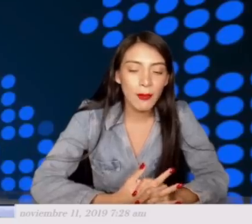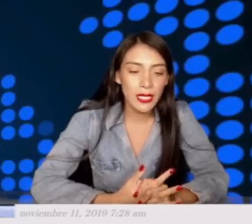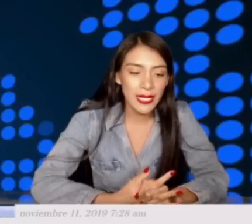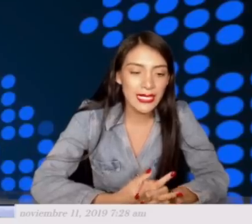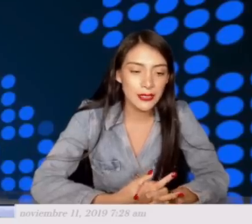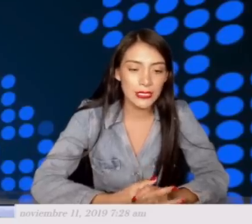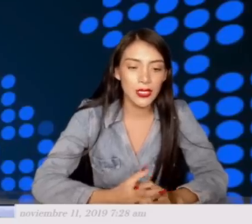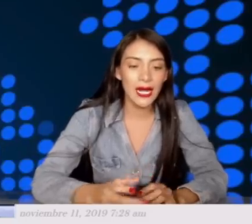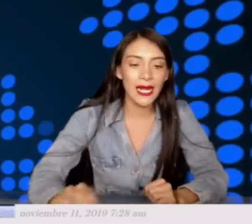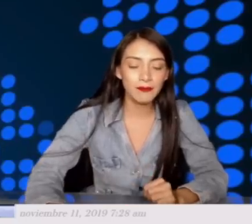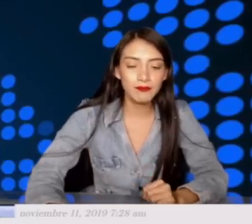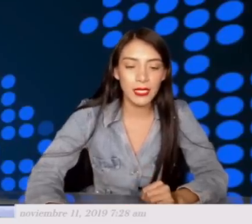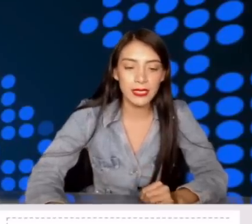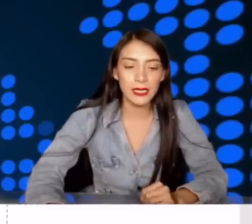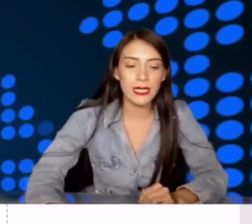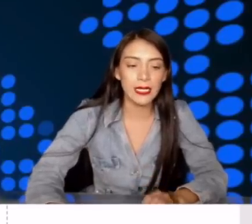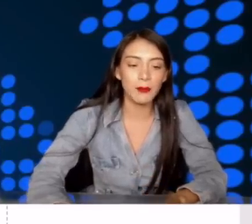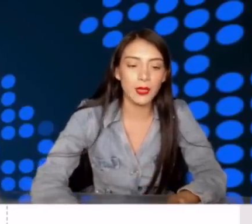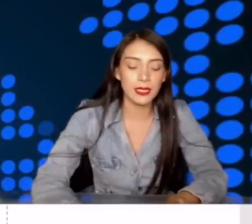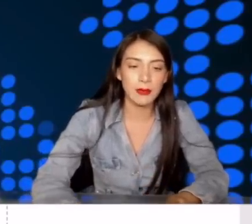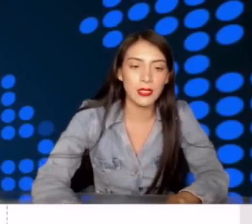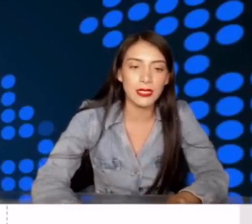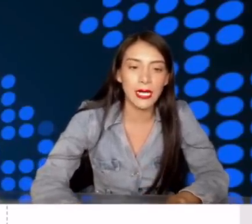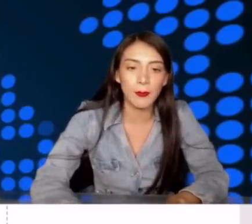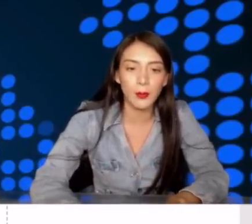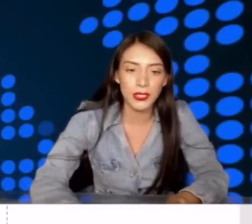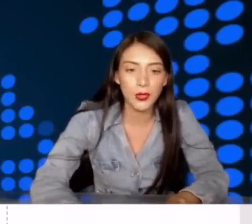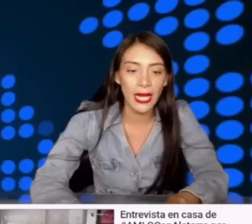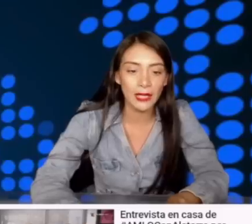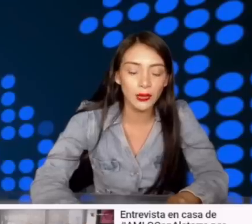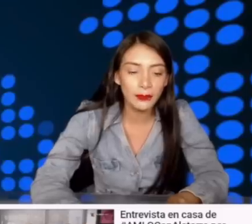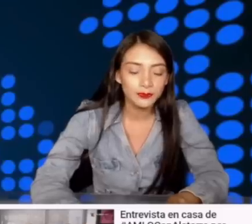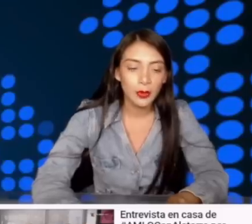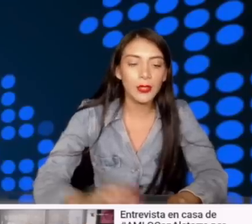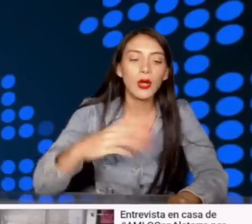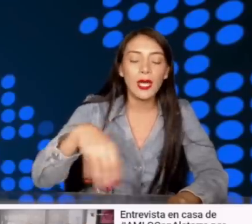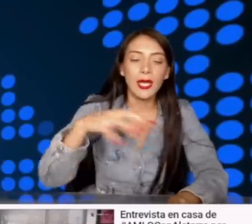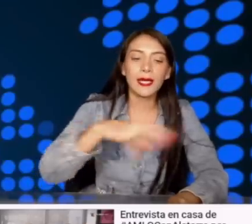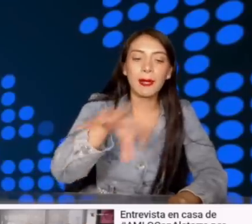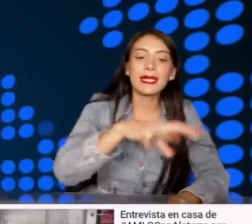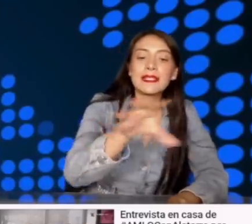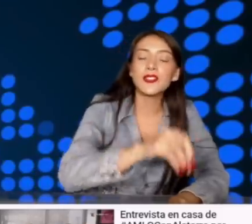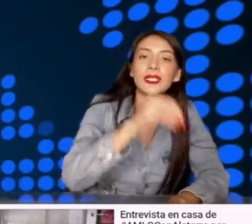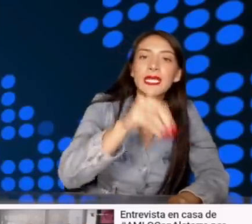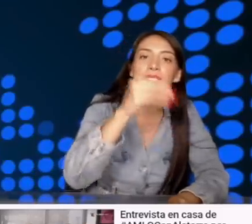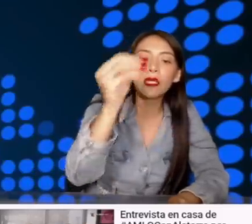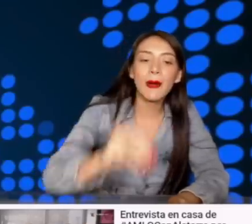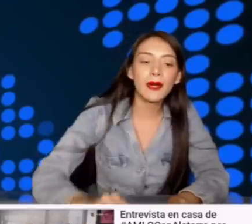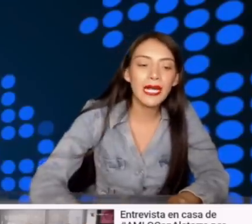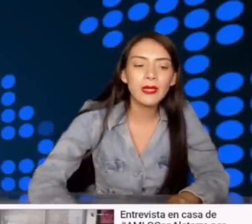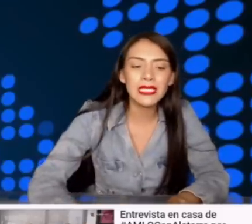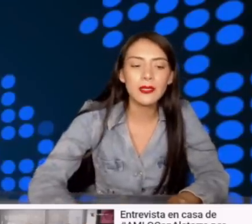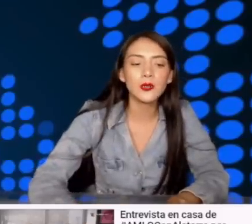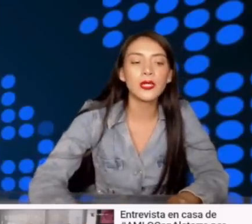fue campaña negra, se sancionarán y se realizarán pues revisiones en el proceso electoral. Que para que se sancione quienes lo